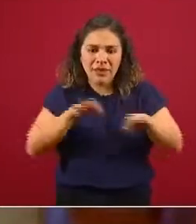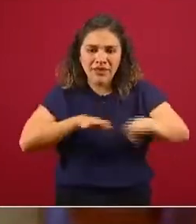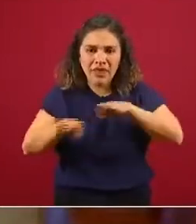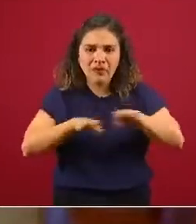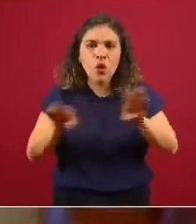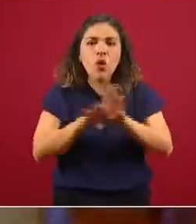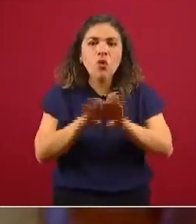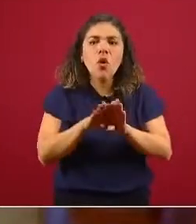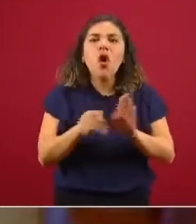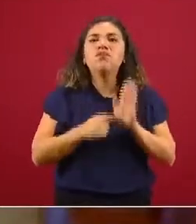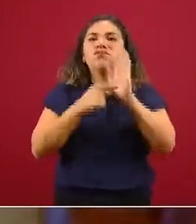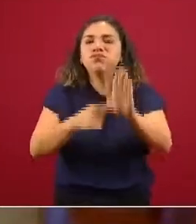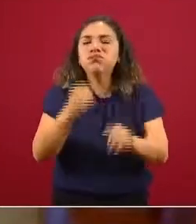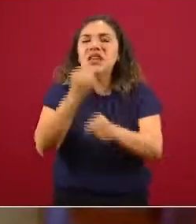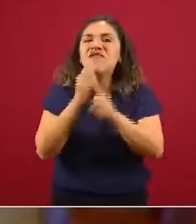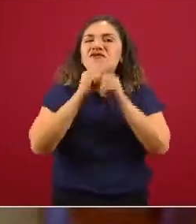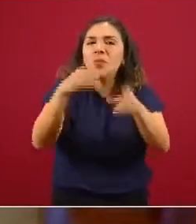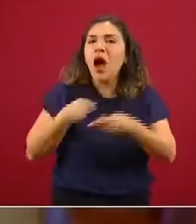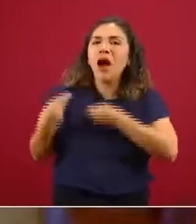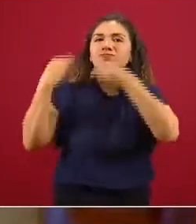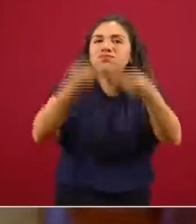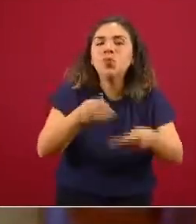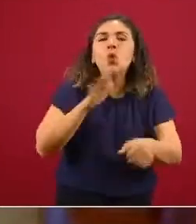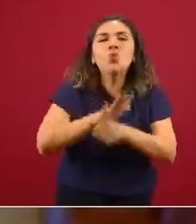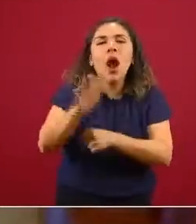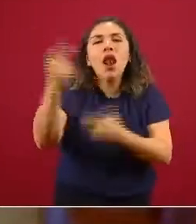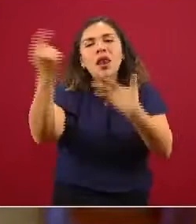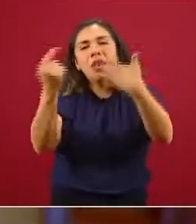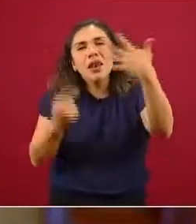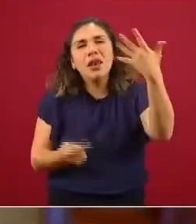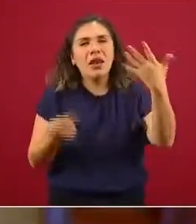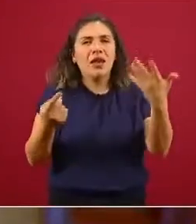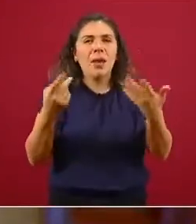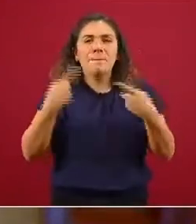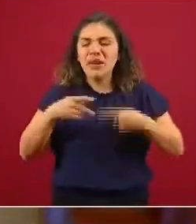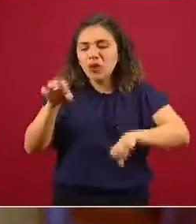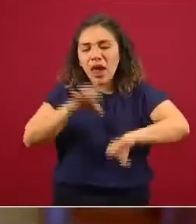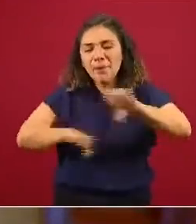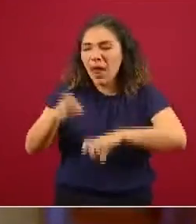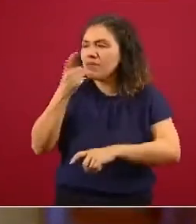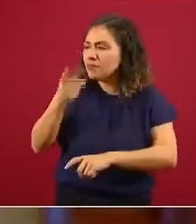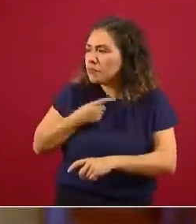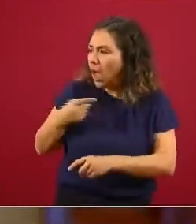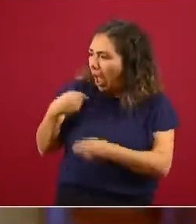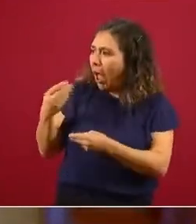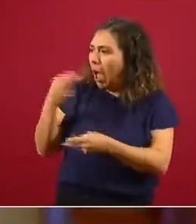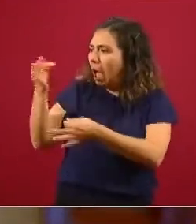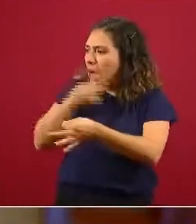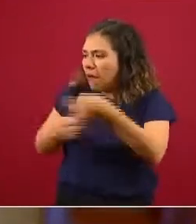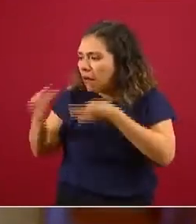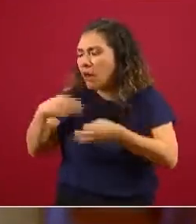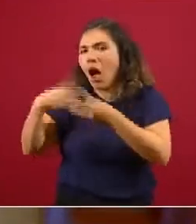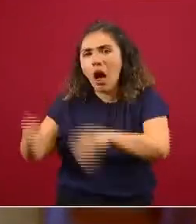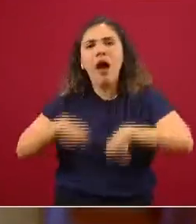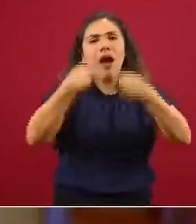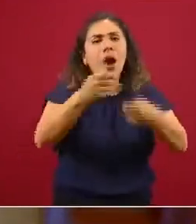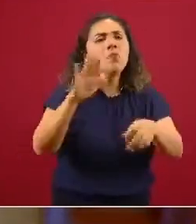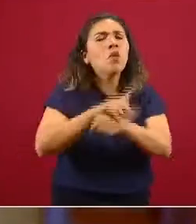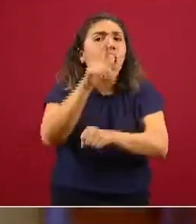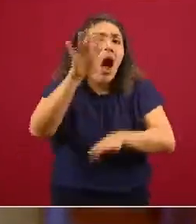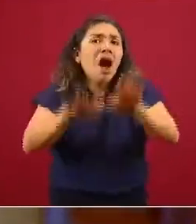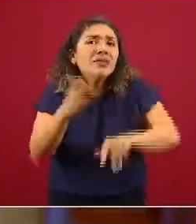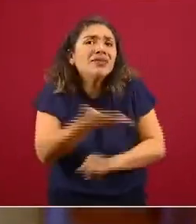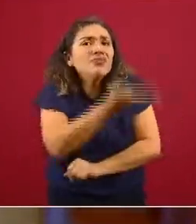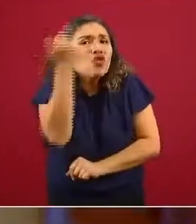precisamente a hacerles llegar a ustedes todo lo que en este caso los empleados nos dicen, porque tal vez no llega esa